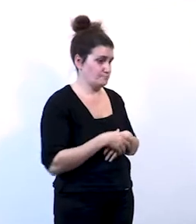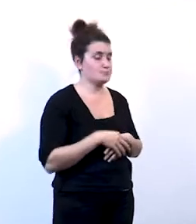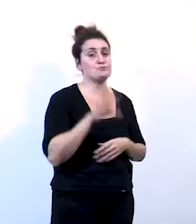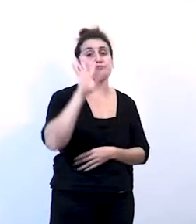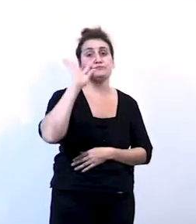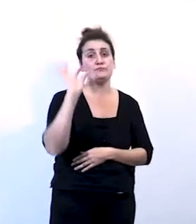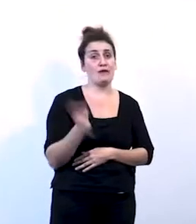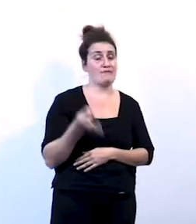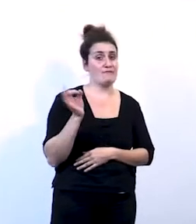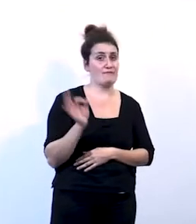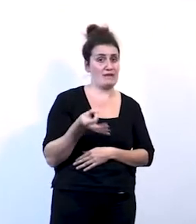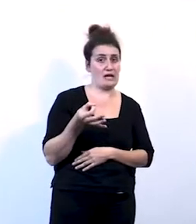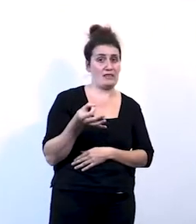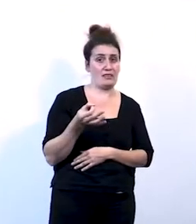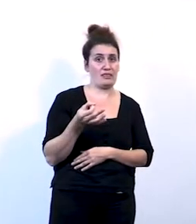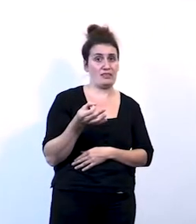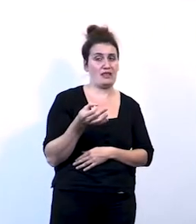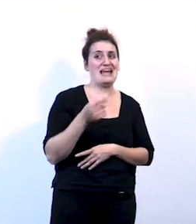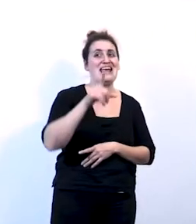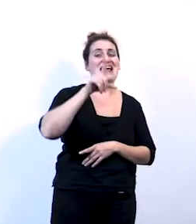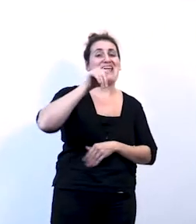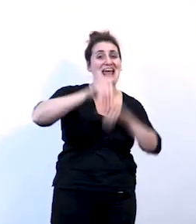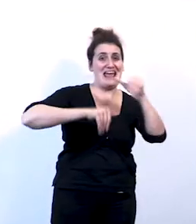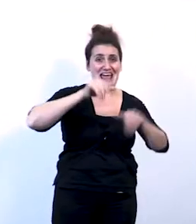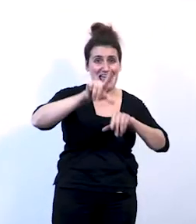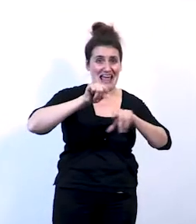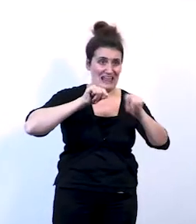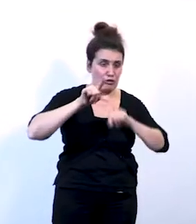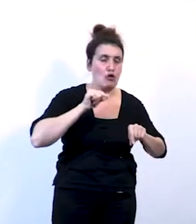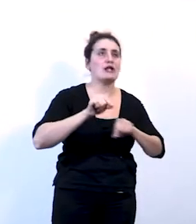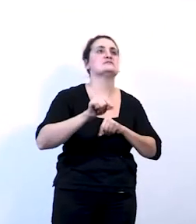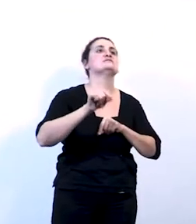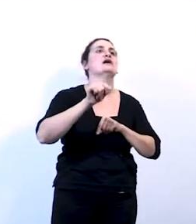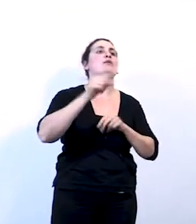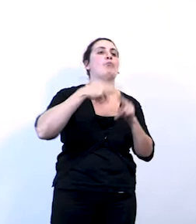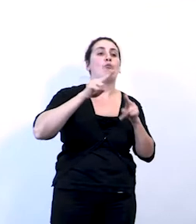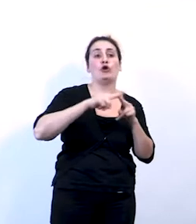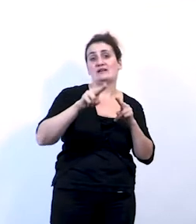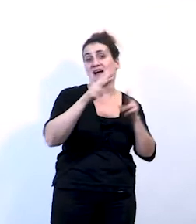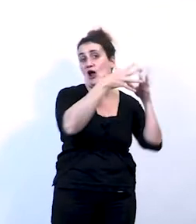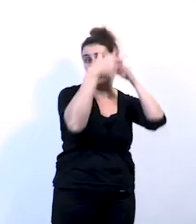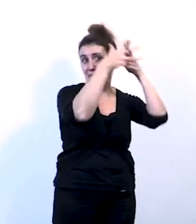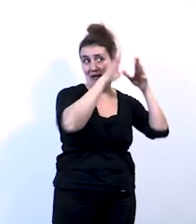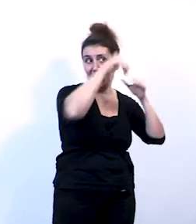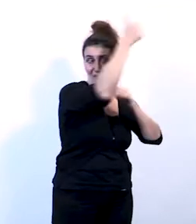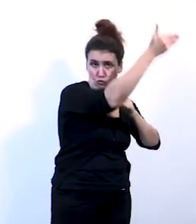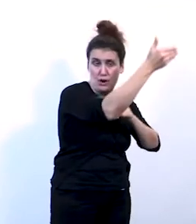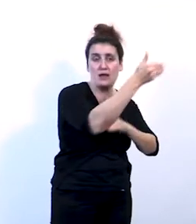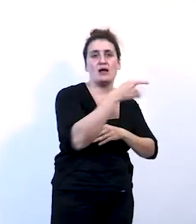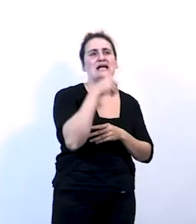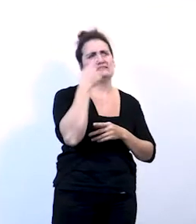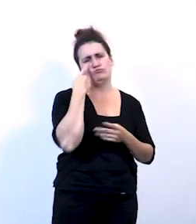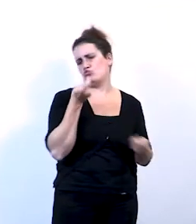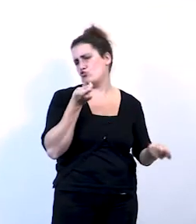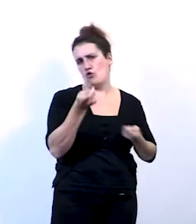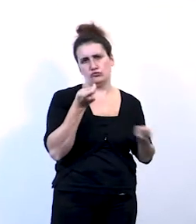verdad es que las elecciones y la política norteamericana exterior está muy